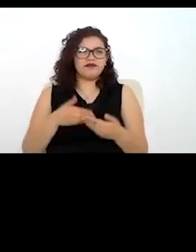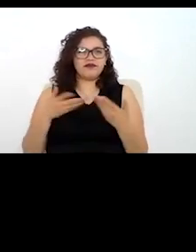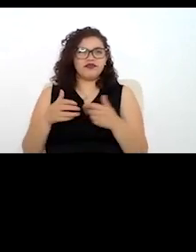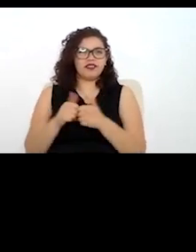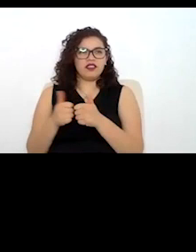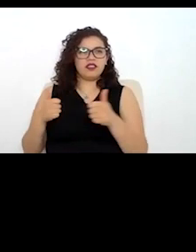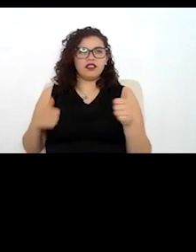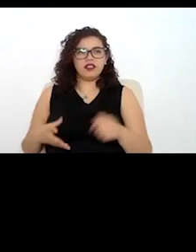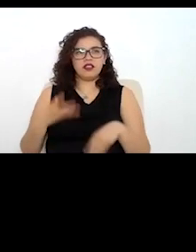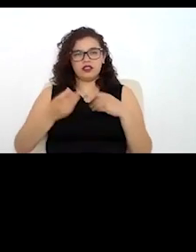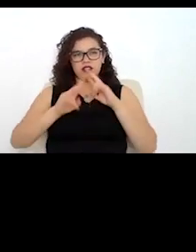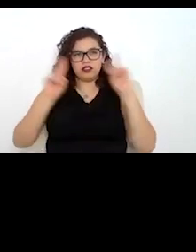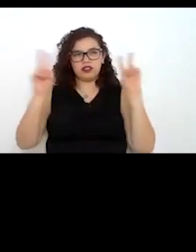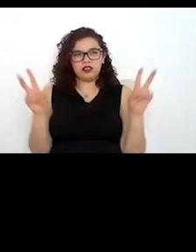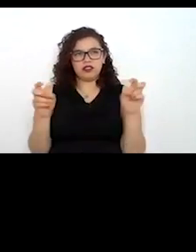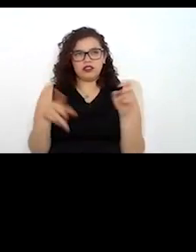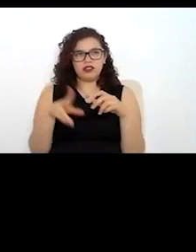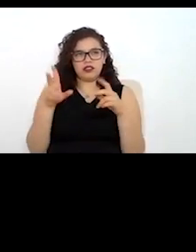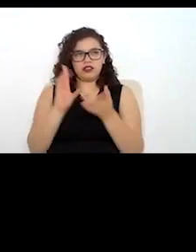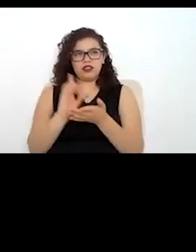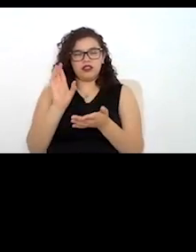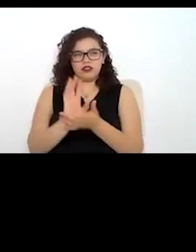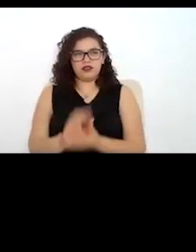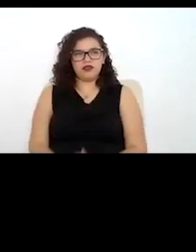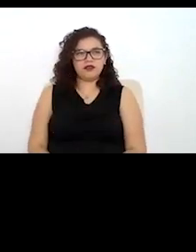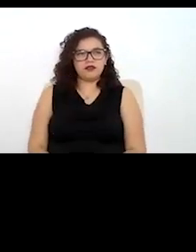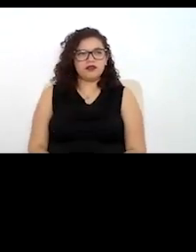en materia de discapacidad.